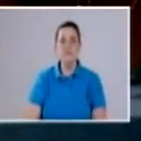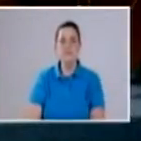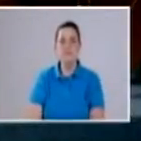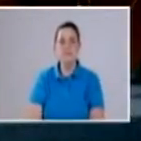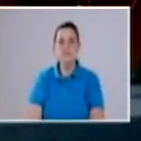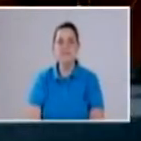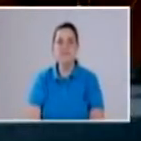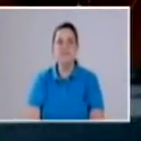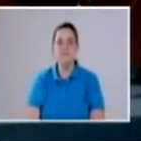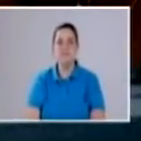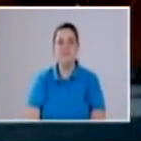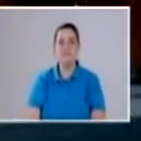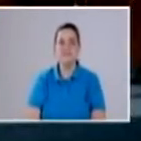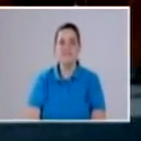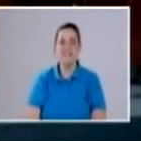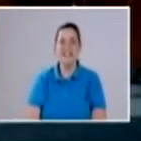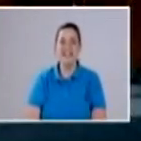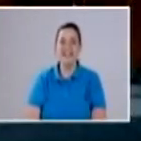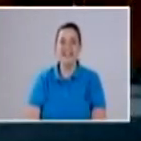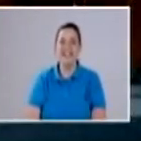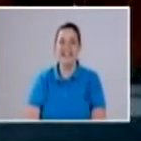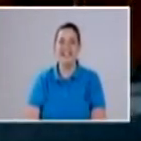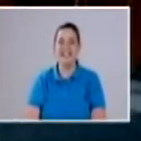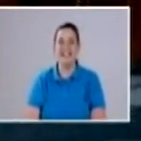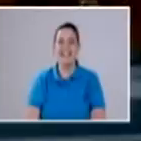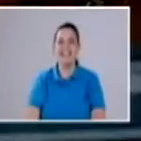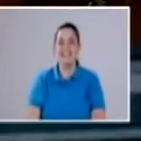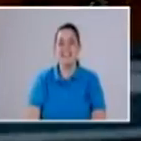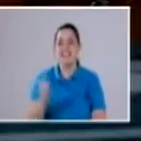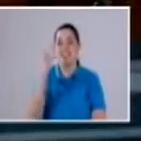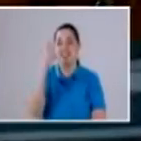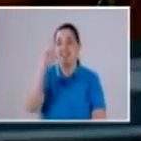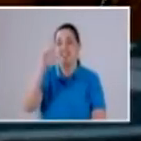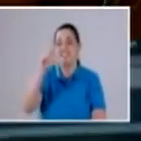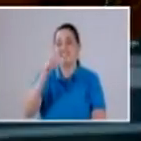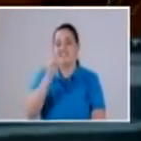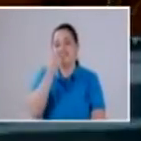Porque si no, por gusto está aguantando hambre aquí. ¿Cuántos no han comido? ¿Cuántos no han cenado?